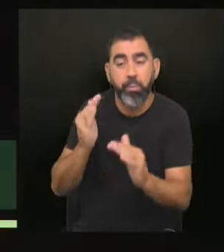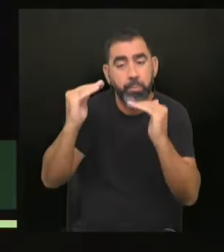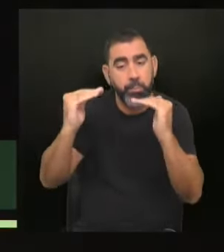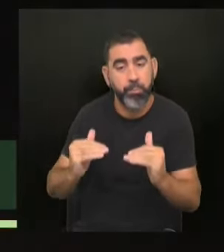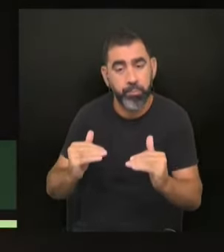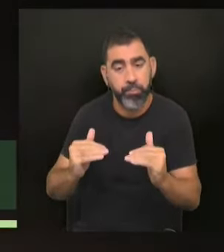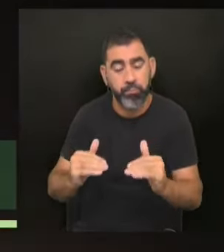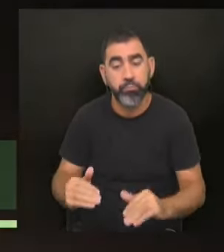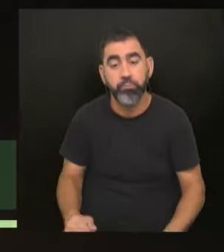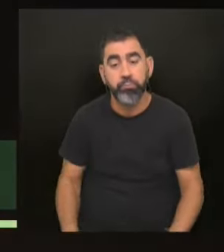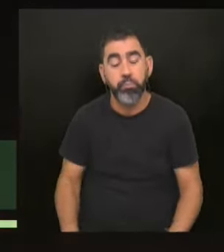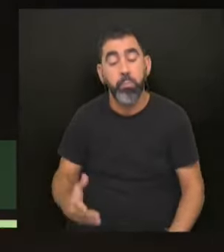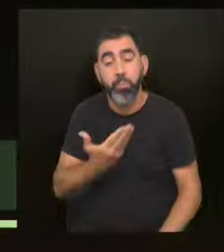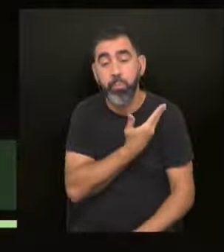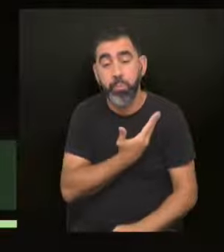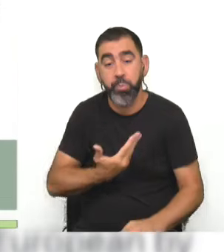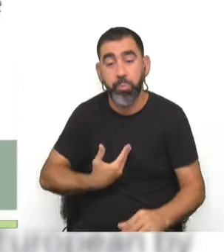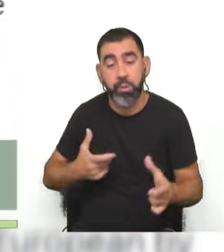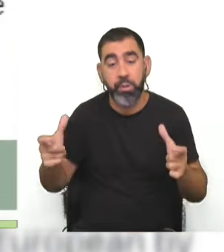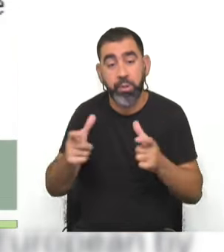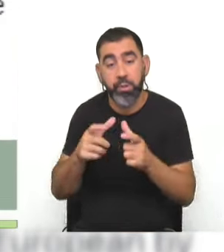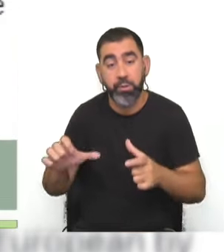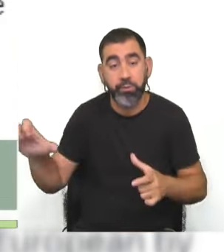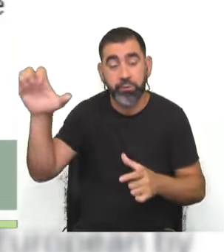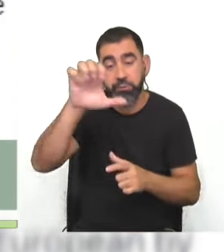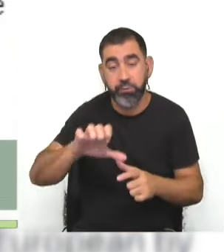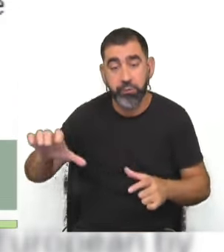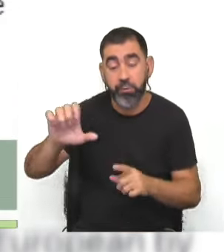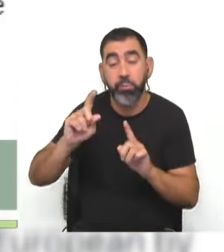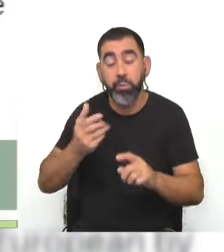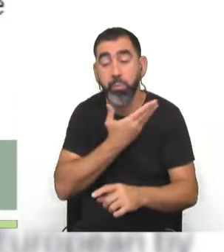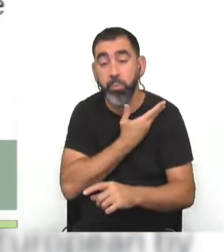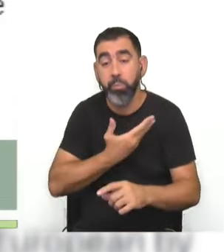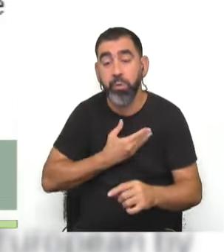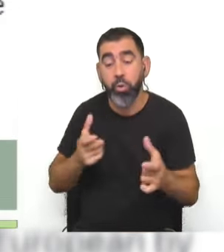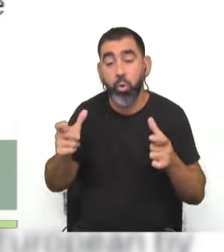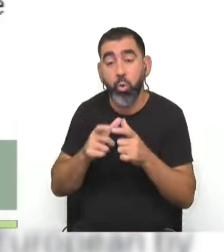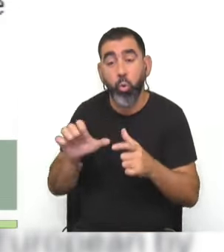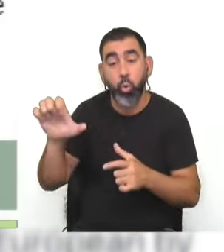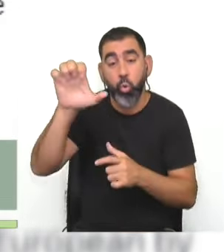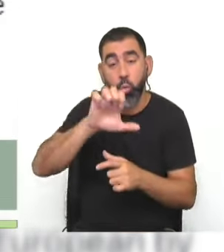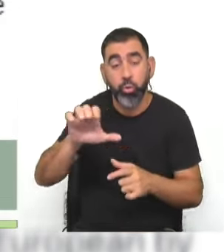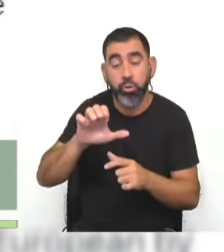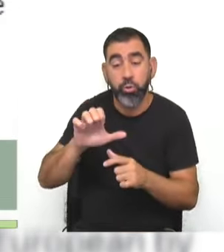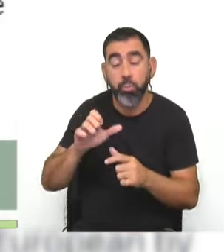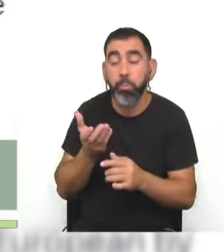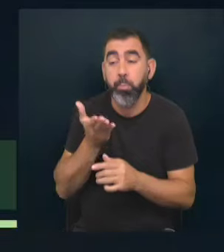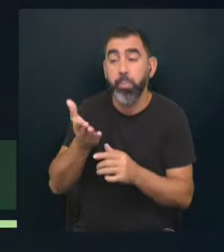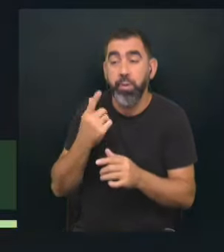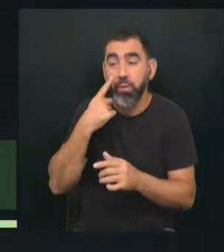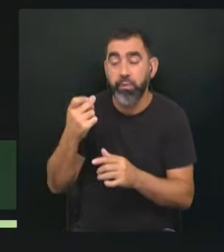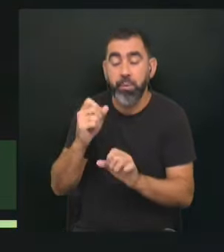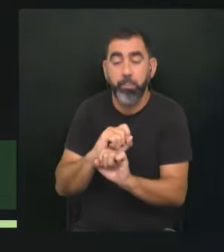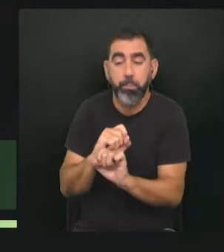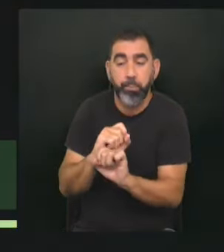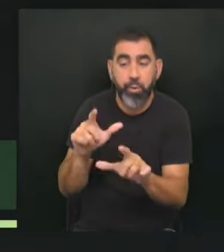partes la presidenta de la comisión europea Úrsula vle y el presidente del Consejo europeo Charles Michelle instaron a evitar una mayor